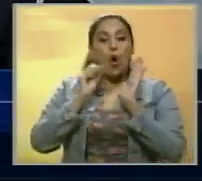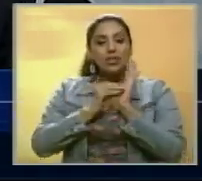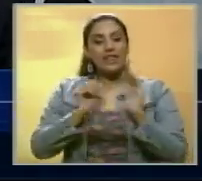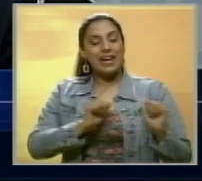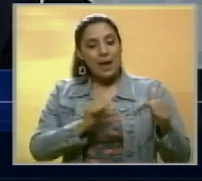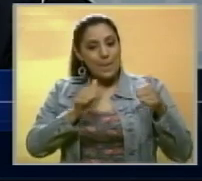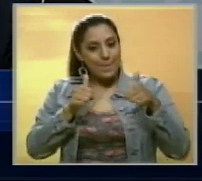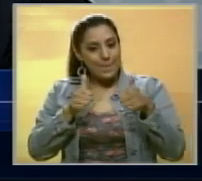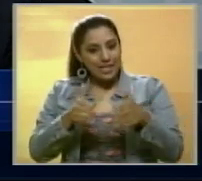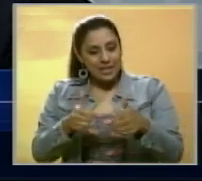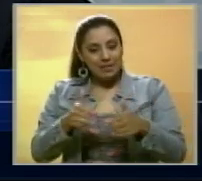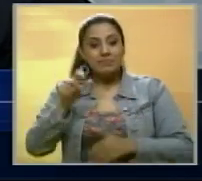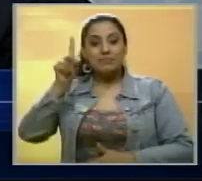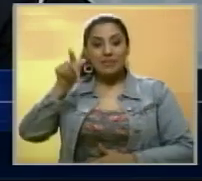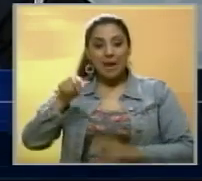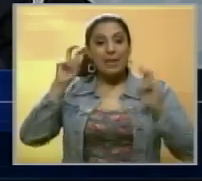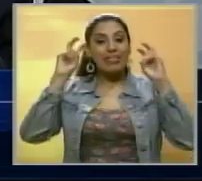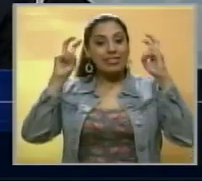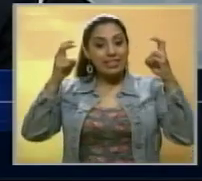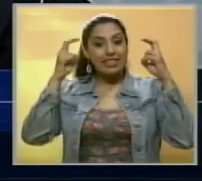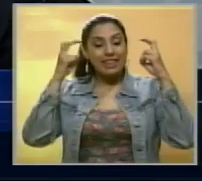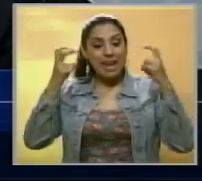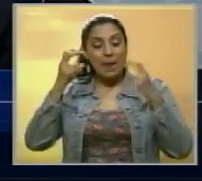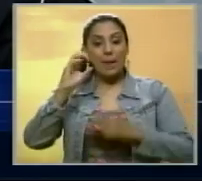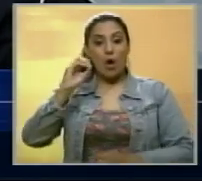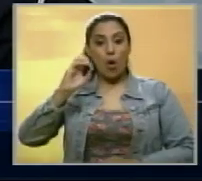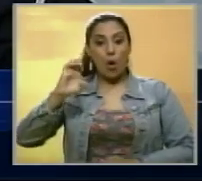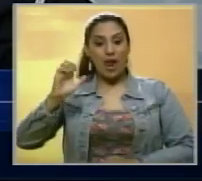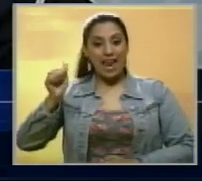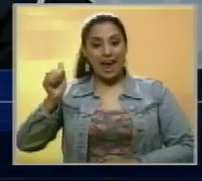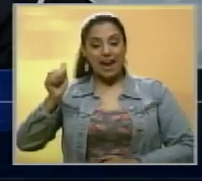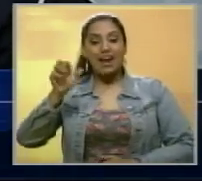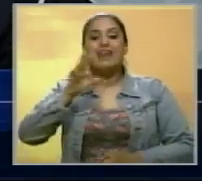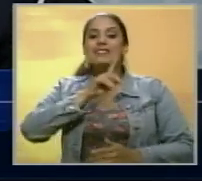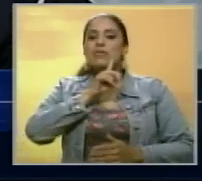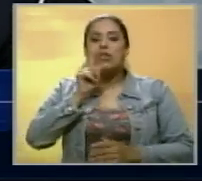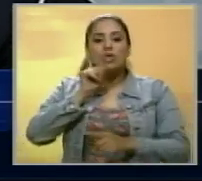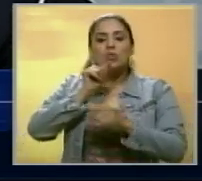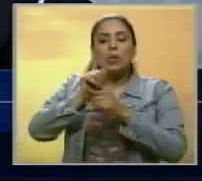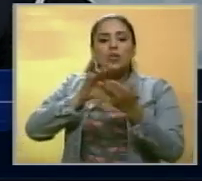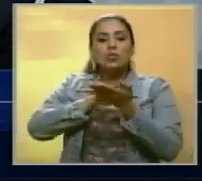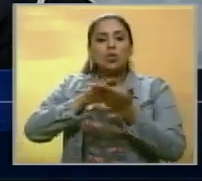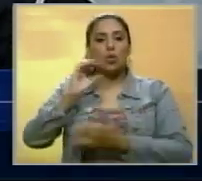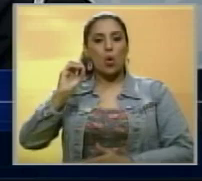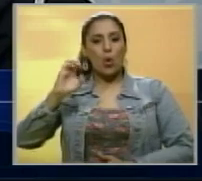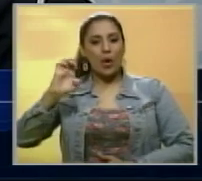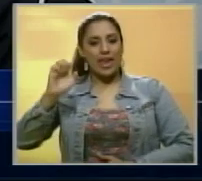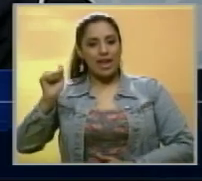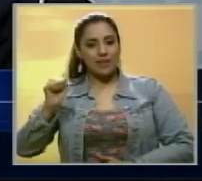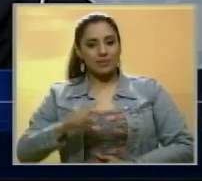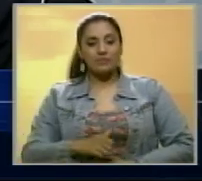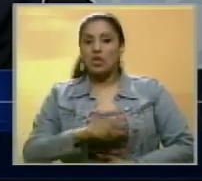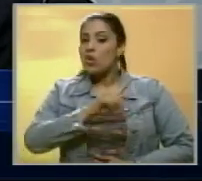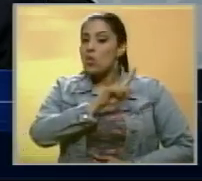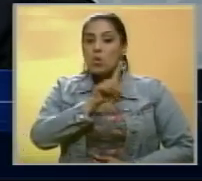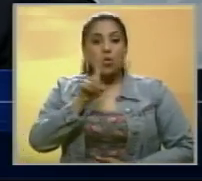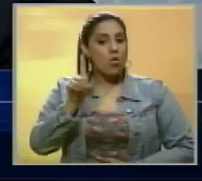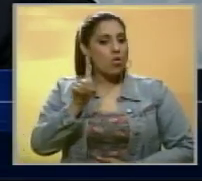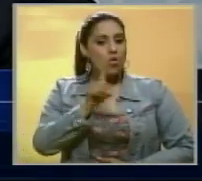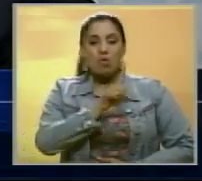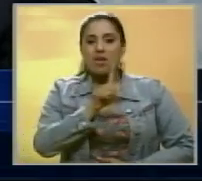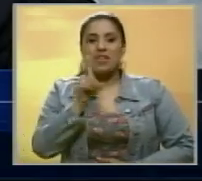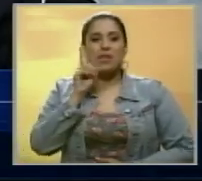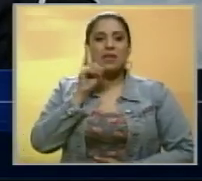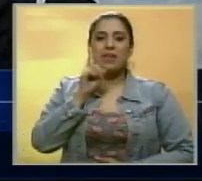empezar también con el tema de la OEA, la resolución de la OEA. No es